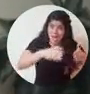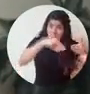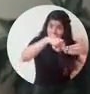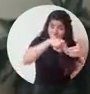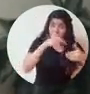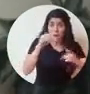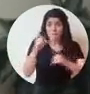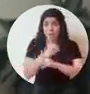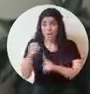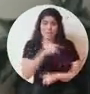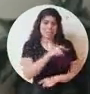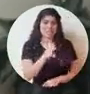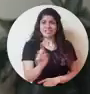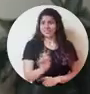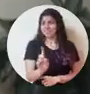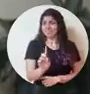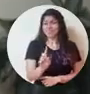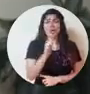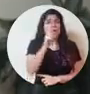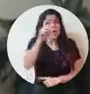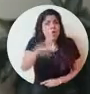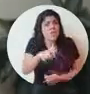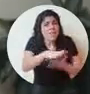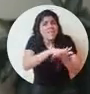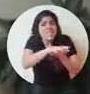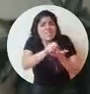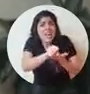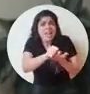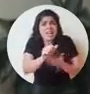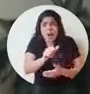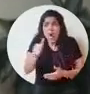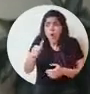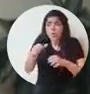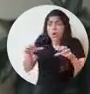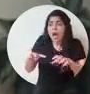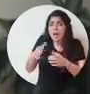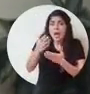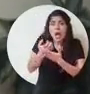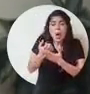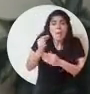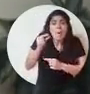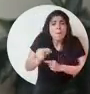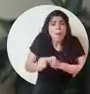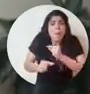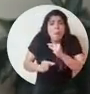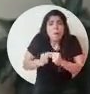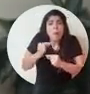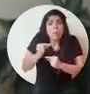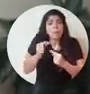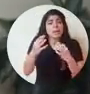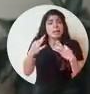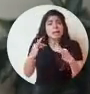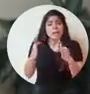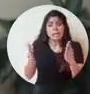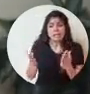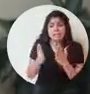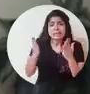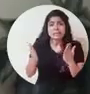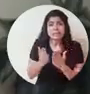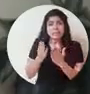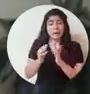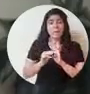violencia no se debe dañar la actividad económica incipiente que estamos tratando de impulsar